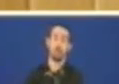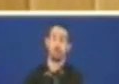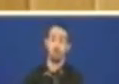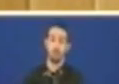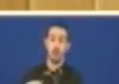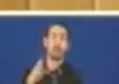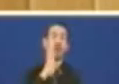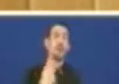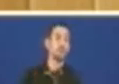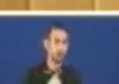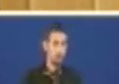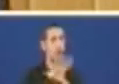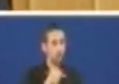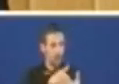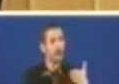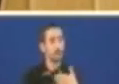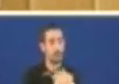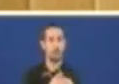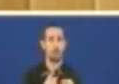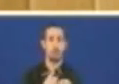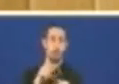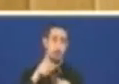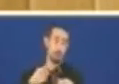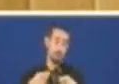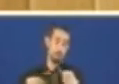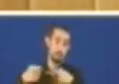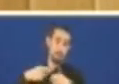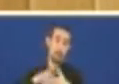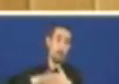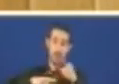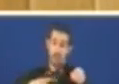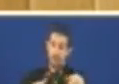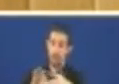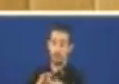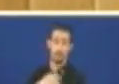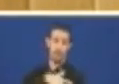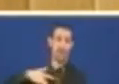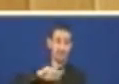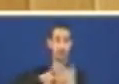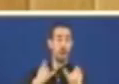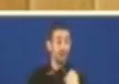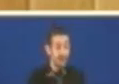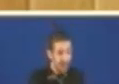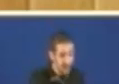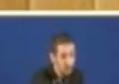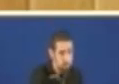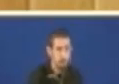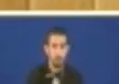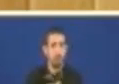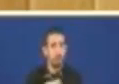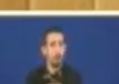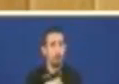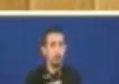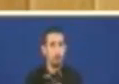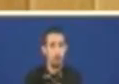apartamento que compraron tamén a través de inmobiliaria de Caixa Galicia, quixeron retirar os cartos, dixeronlle que non